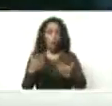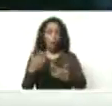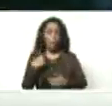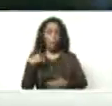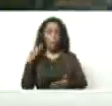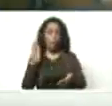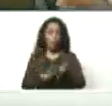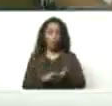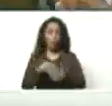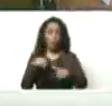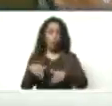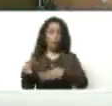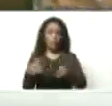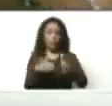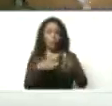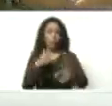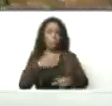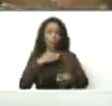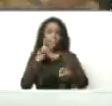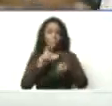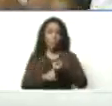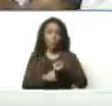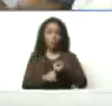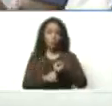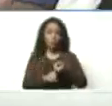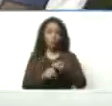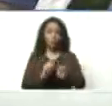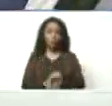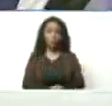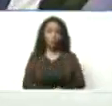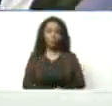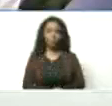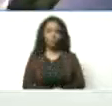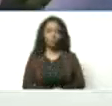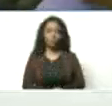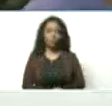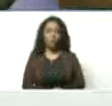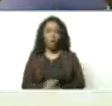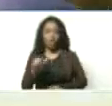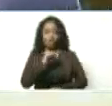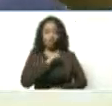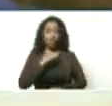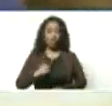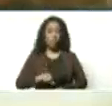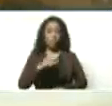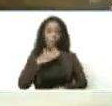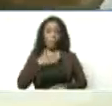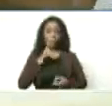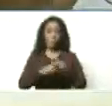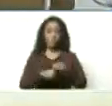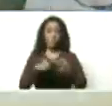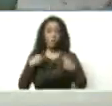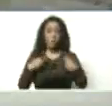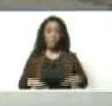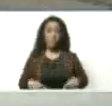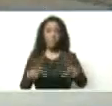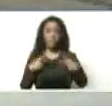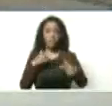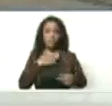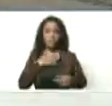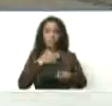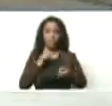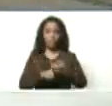en el camino fácil y está flores de maduro su perfil y está que fuera de mi vida sin